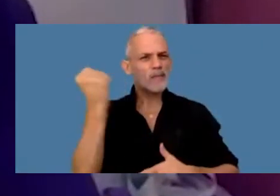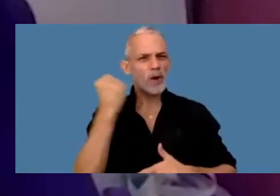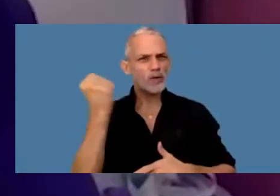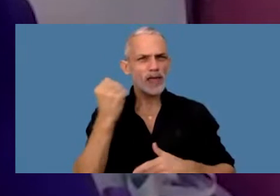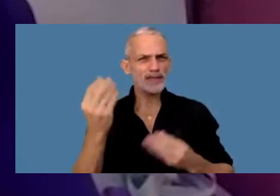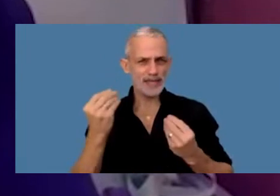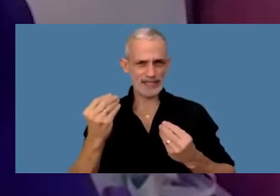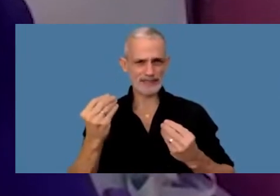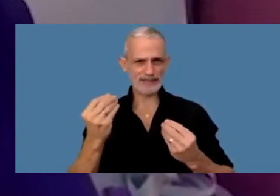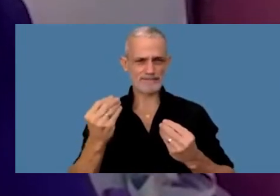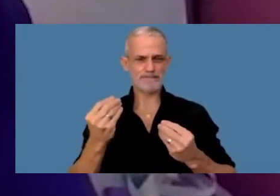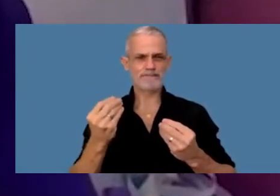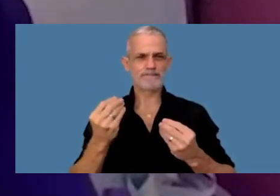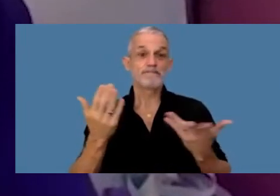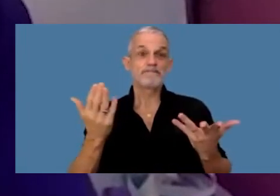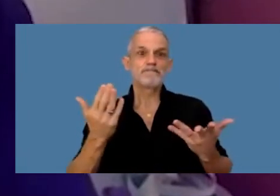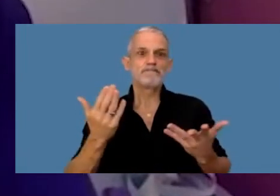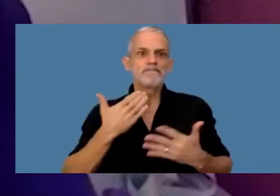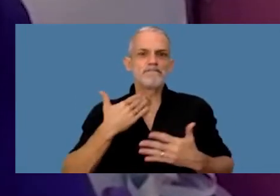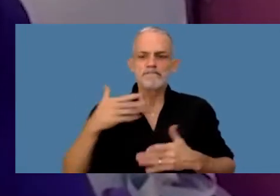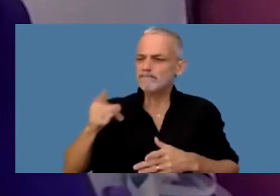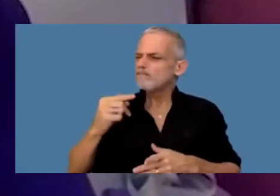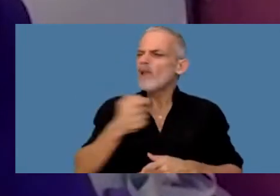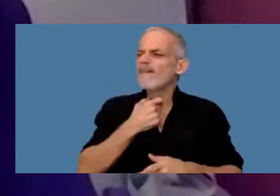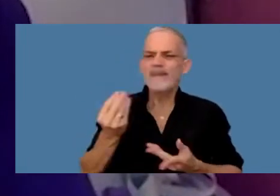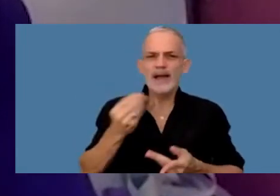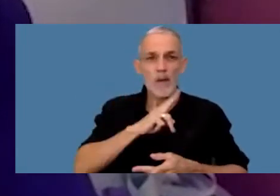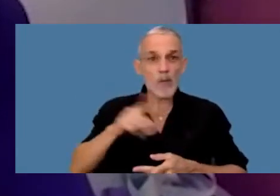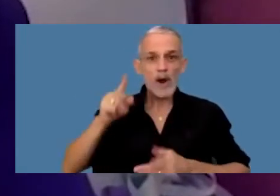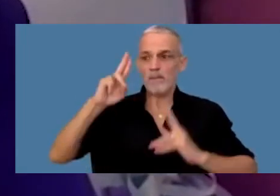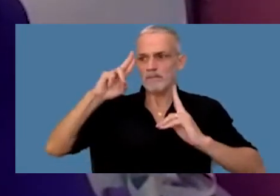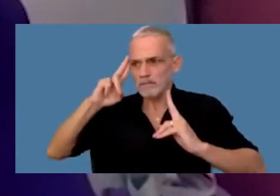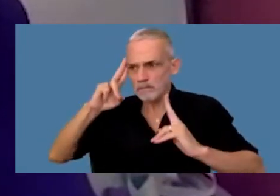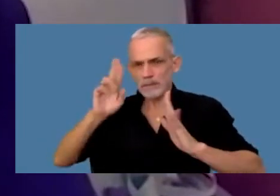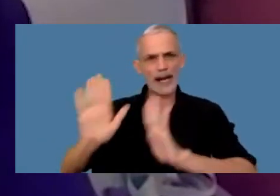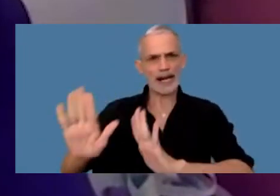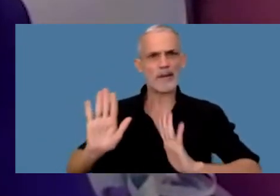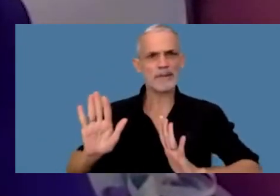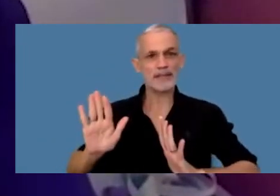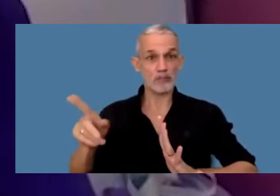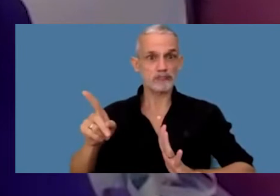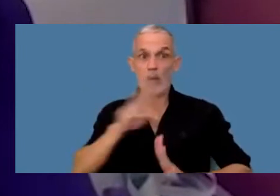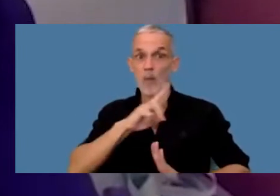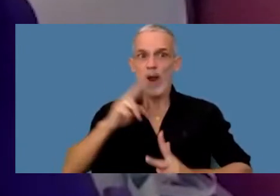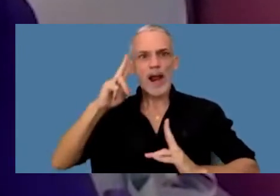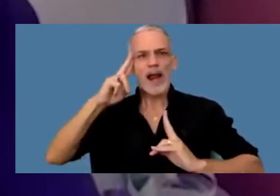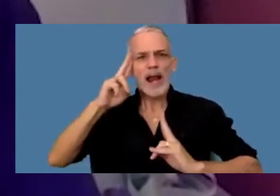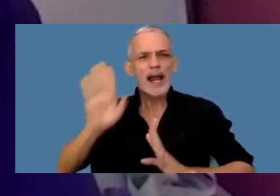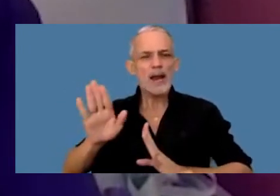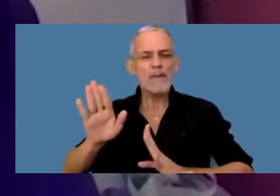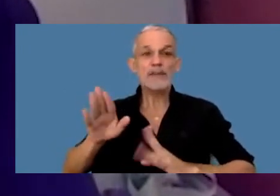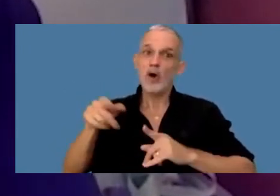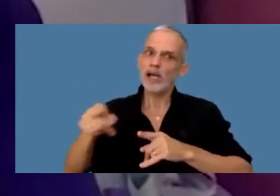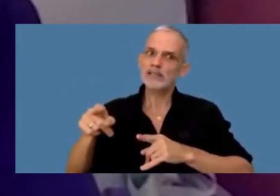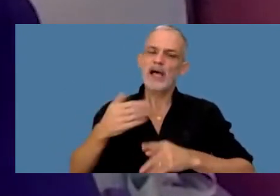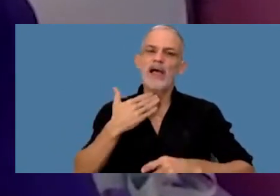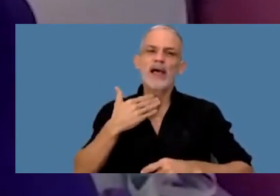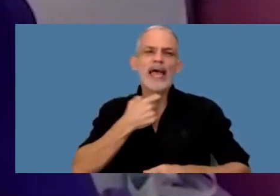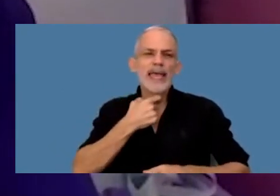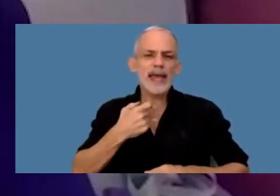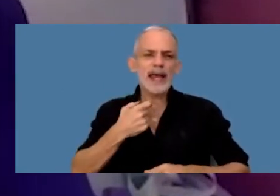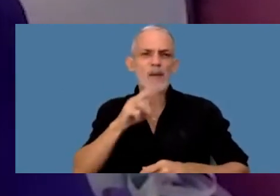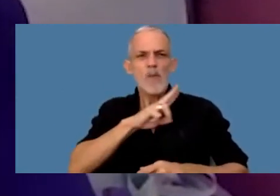según las capacitaciones que tenemos y las capacidades personales también, ¿no? Obviamente, cada una atravesó